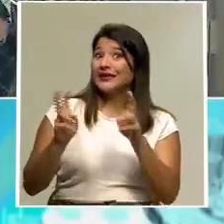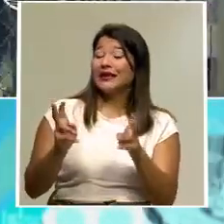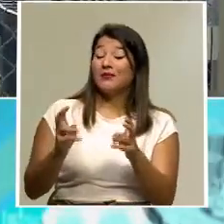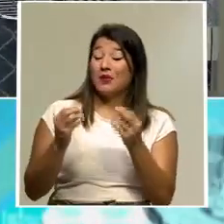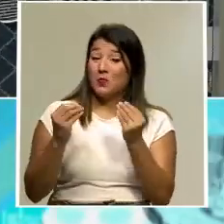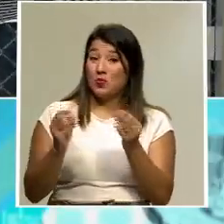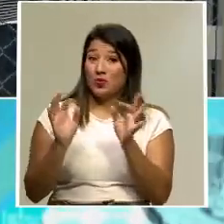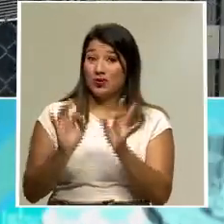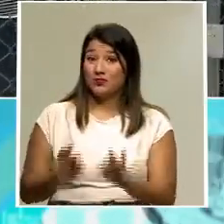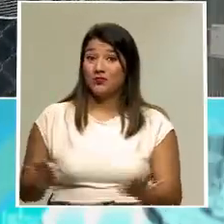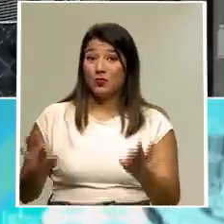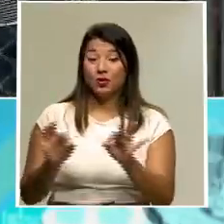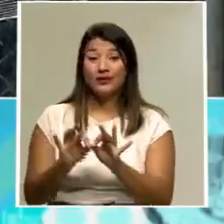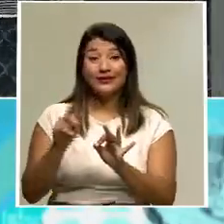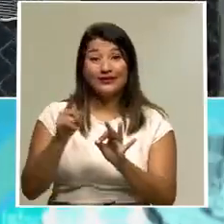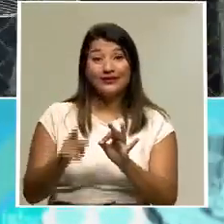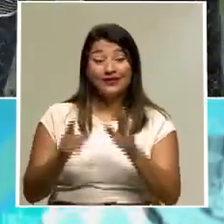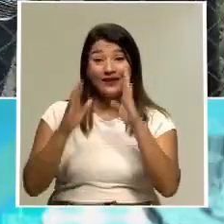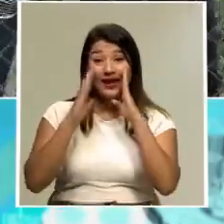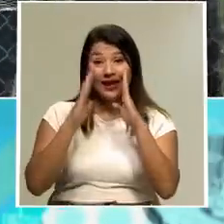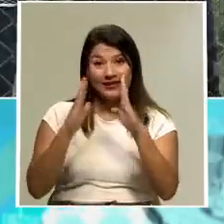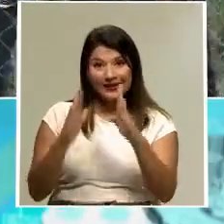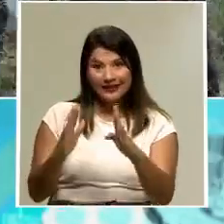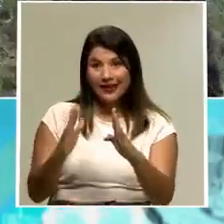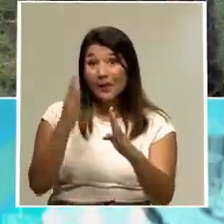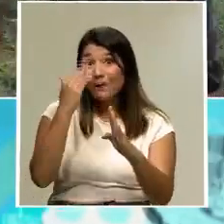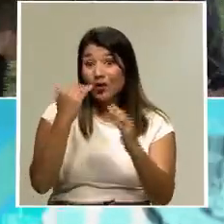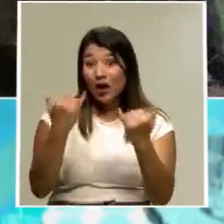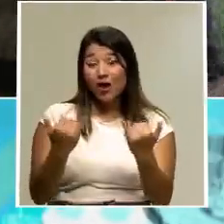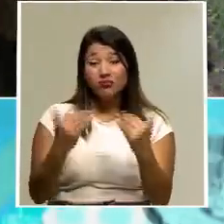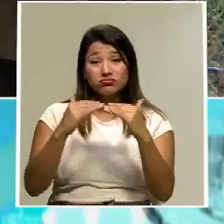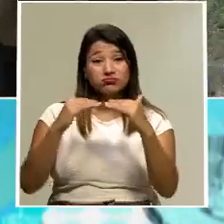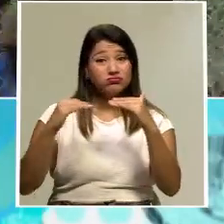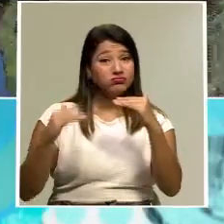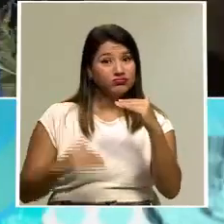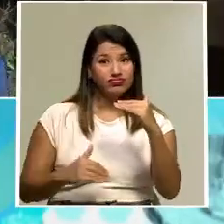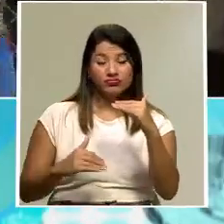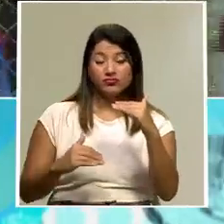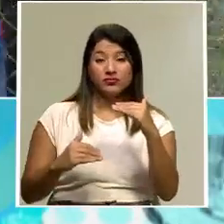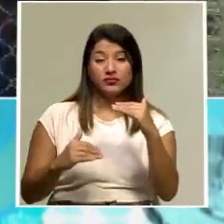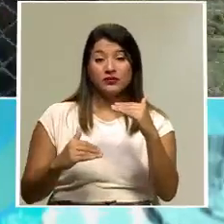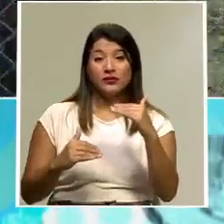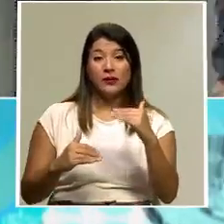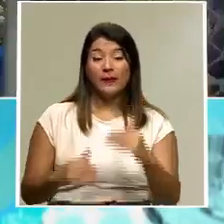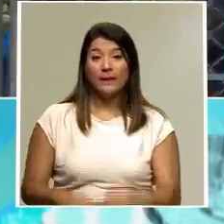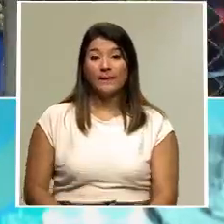televidentes, sobre esta desigualdad que existe y que